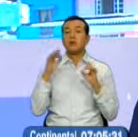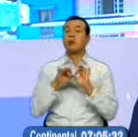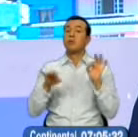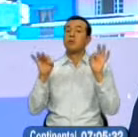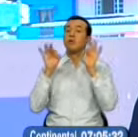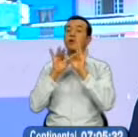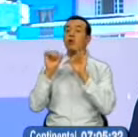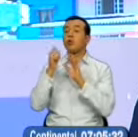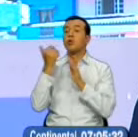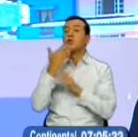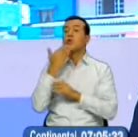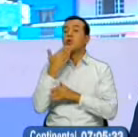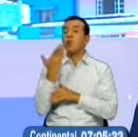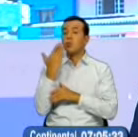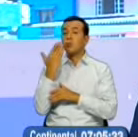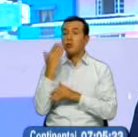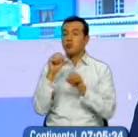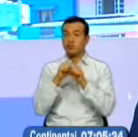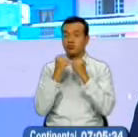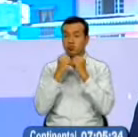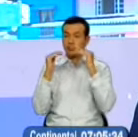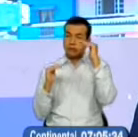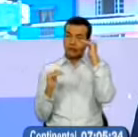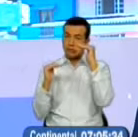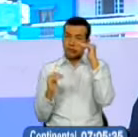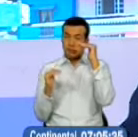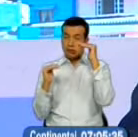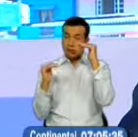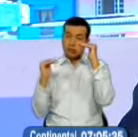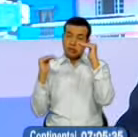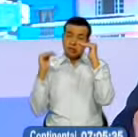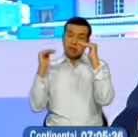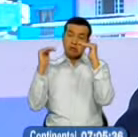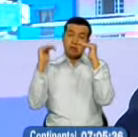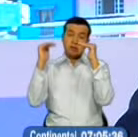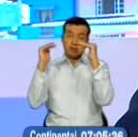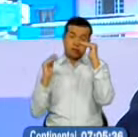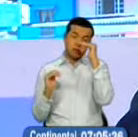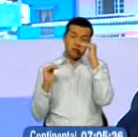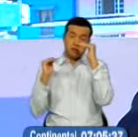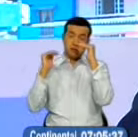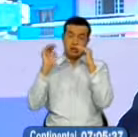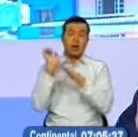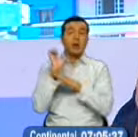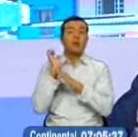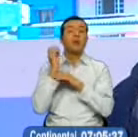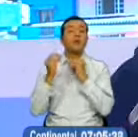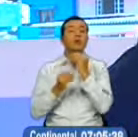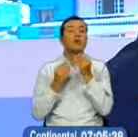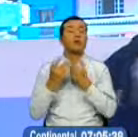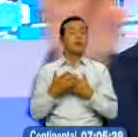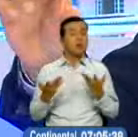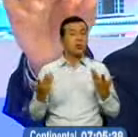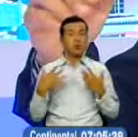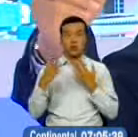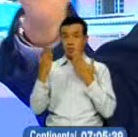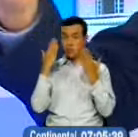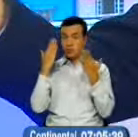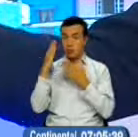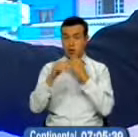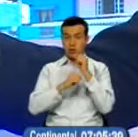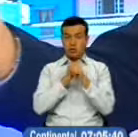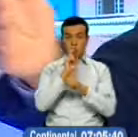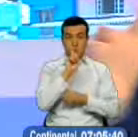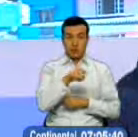que es la reducción de distancias sociales, es decir, la inequidad, lo que se ve en el caso ecuatoriano es que si lo comparas desde los